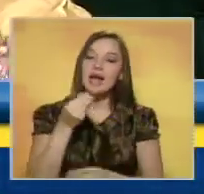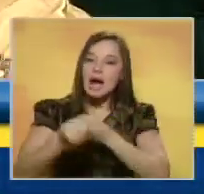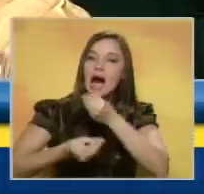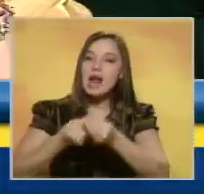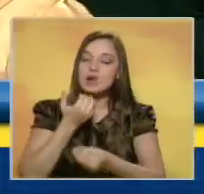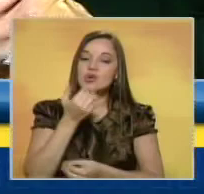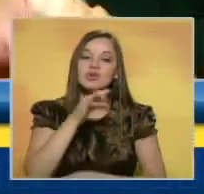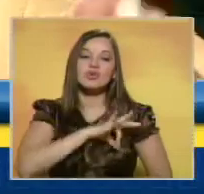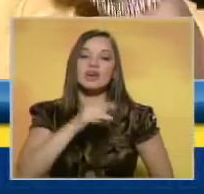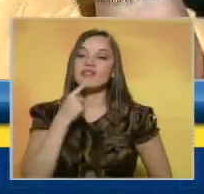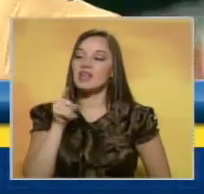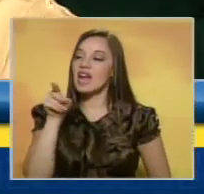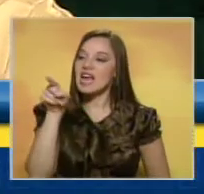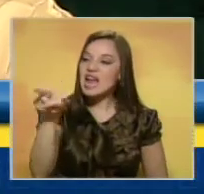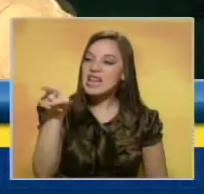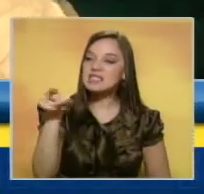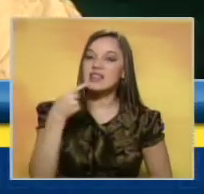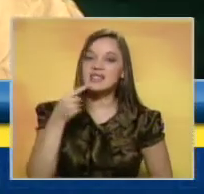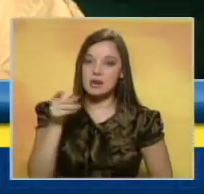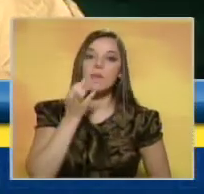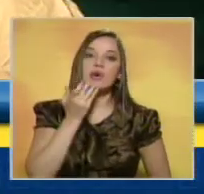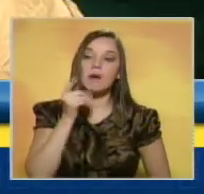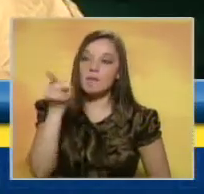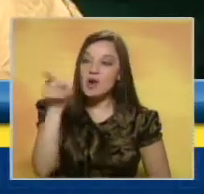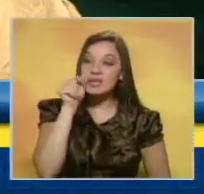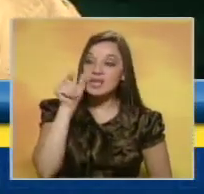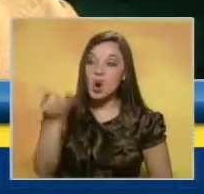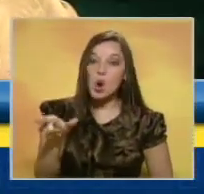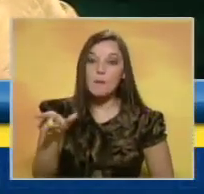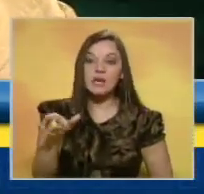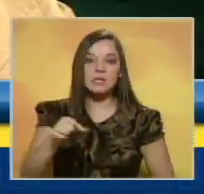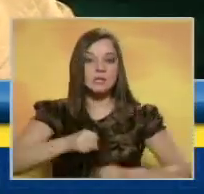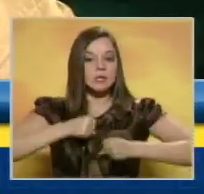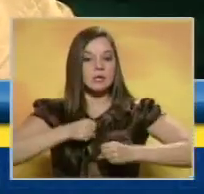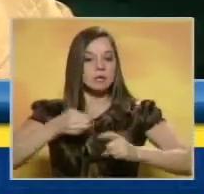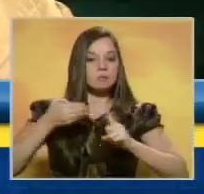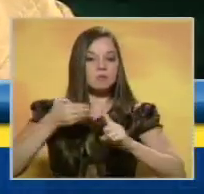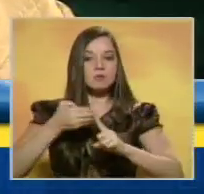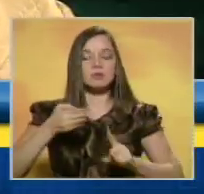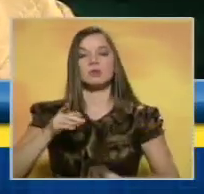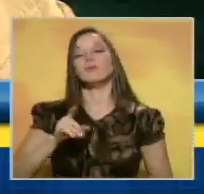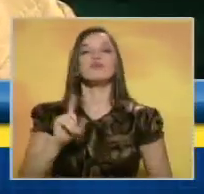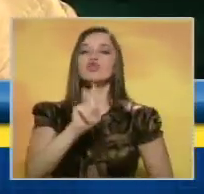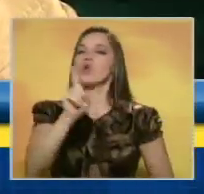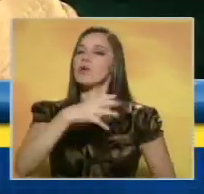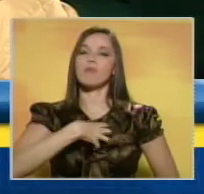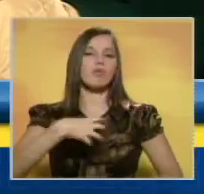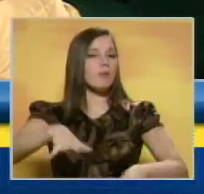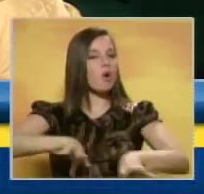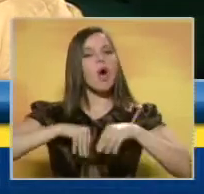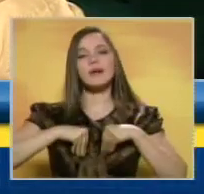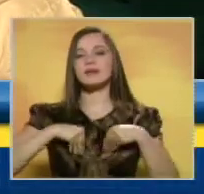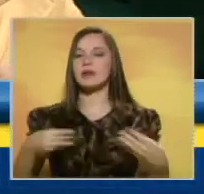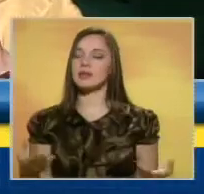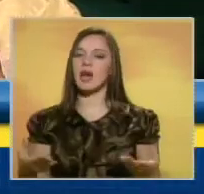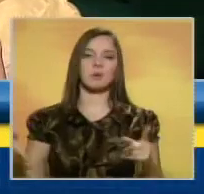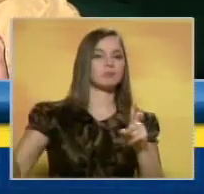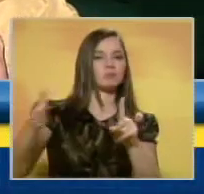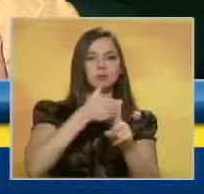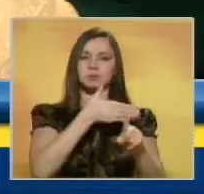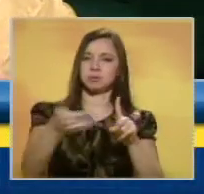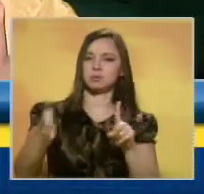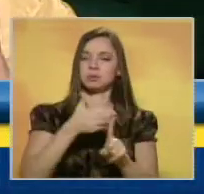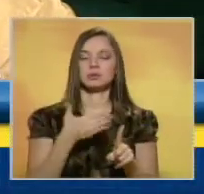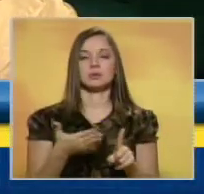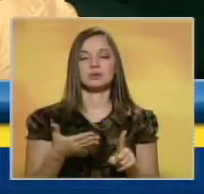hay que decir, ese es un violento. Bajo ningún aspecto debemos aceptar la discriminación. Y la